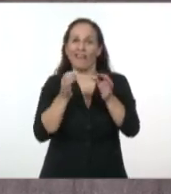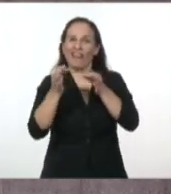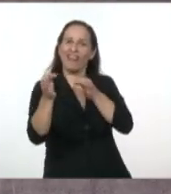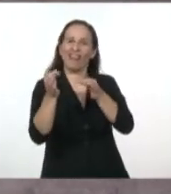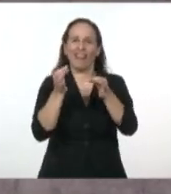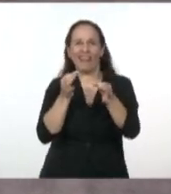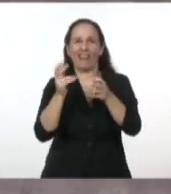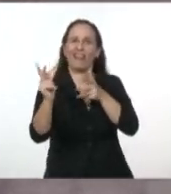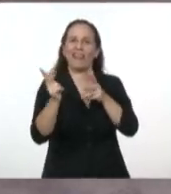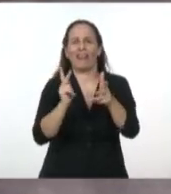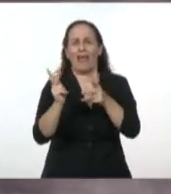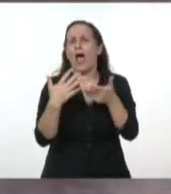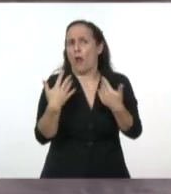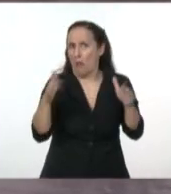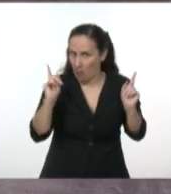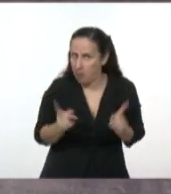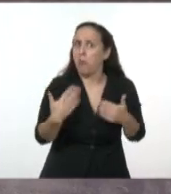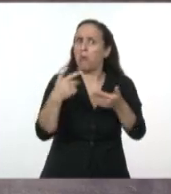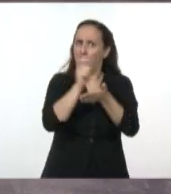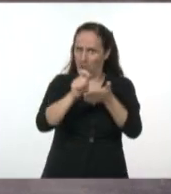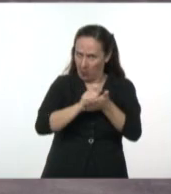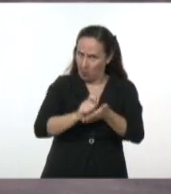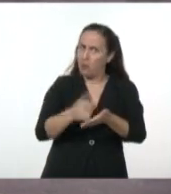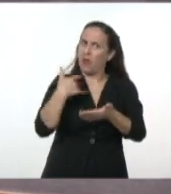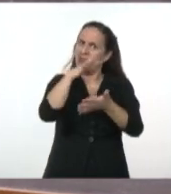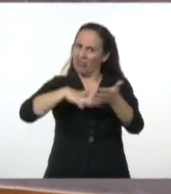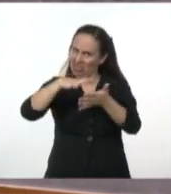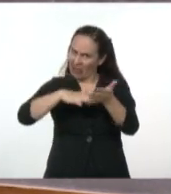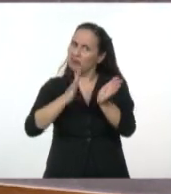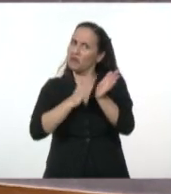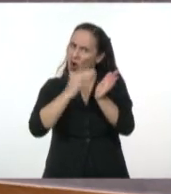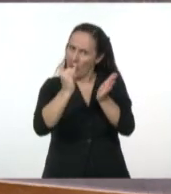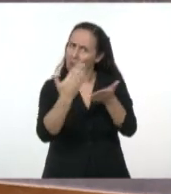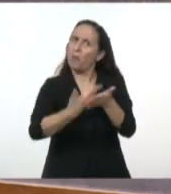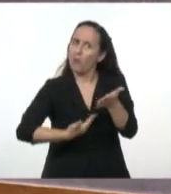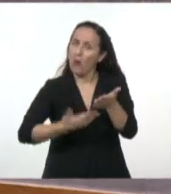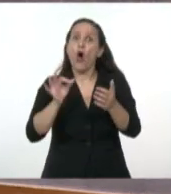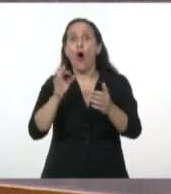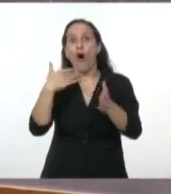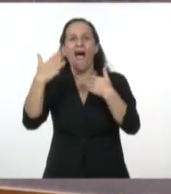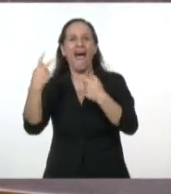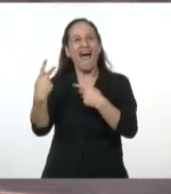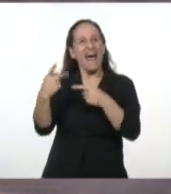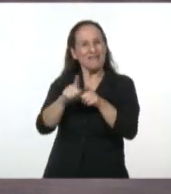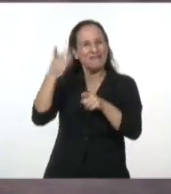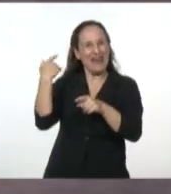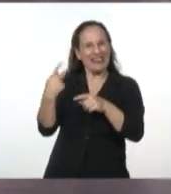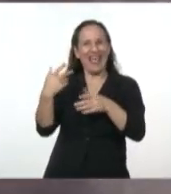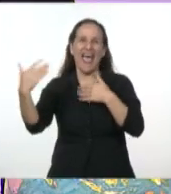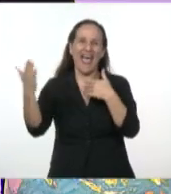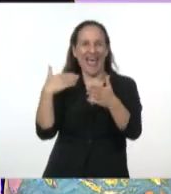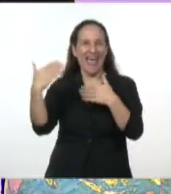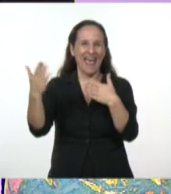un diálogo por escrito, porque estoy haciendo un texto argumentativo, como lo vimos recién nosotras, en la oralidad. Pero es importante tener